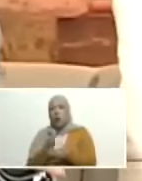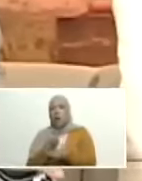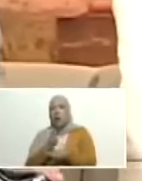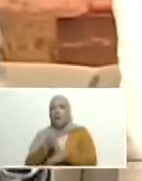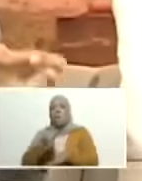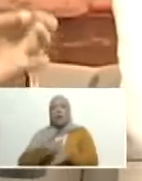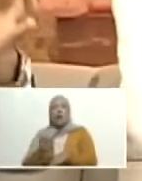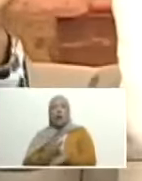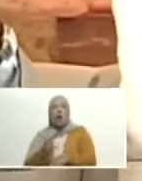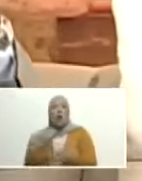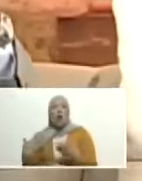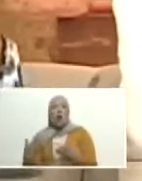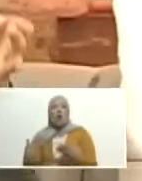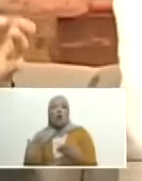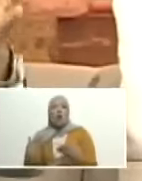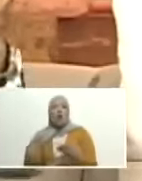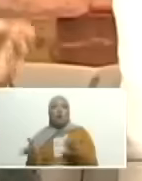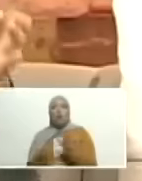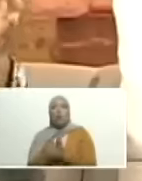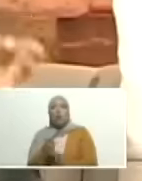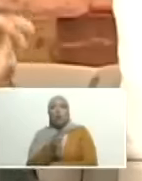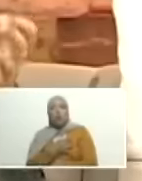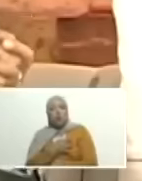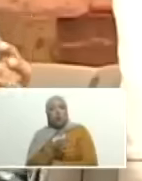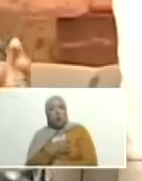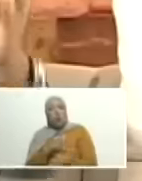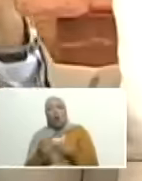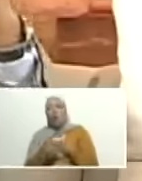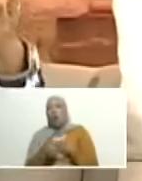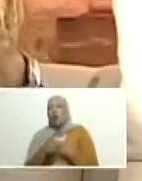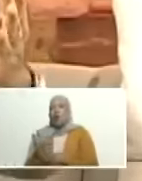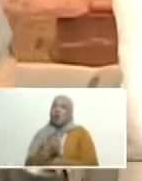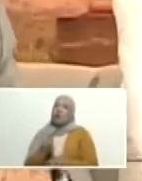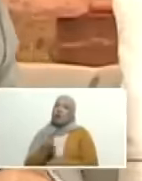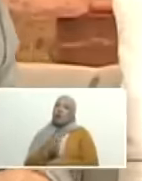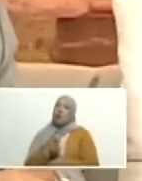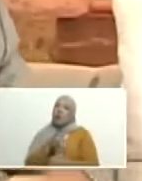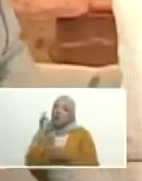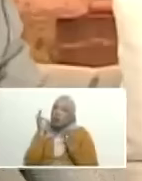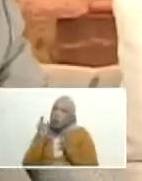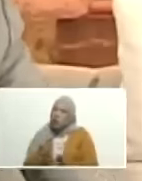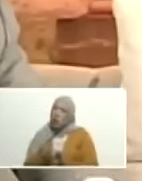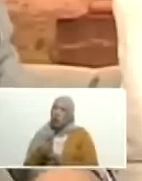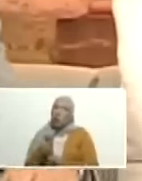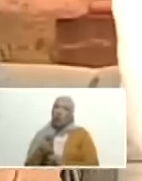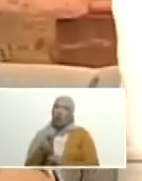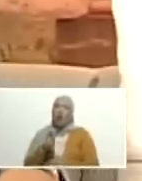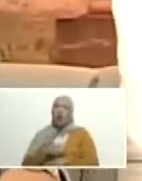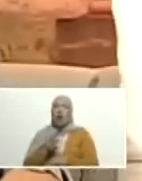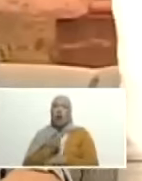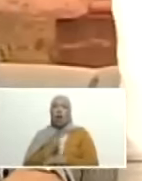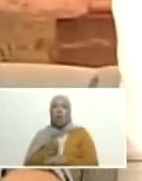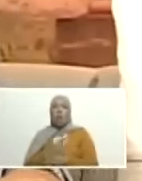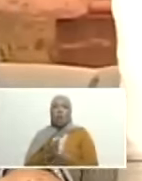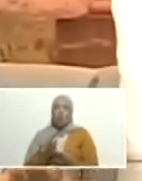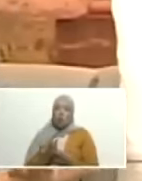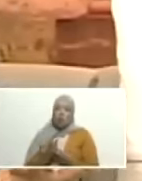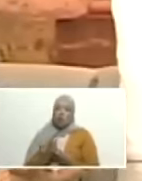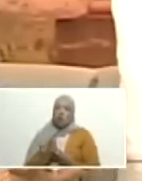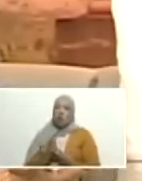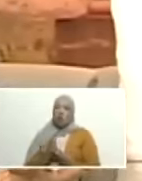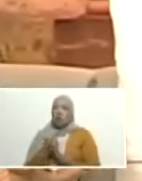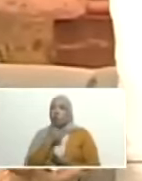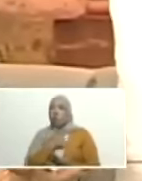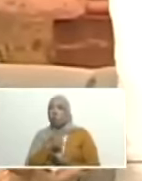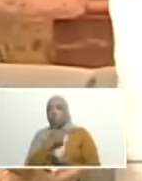tiempo y sin tanto dolor y agresión contra el pueblo de Venezuela. Estoy seguro de eso, a tiempo. Pero